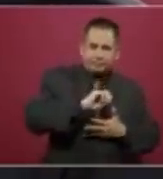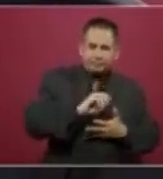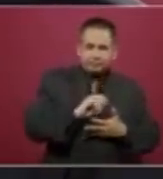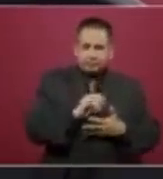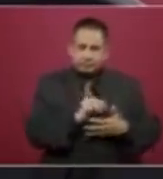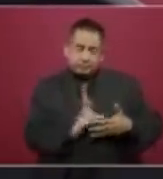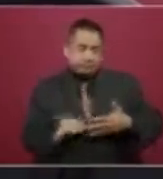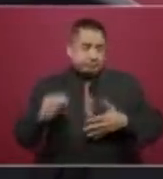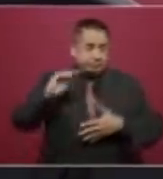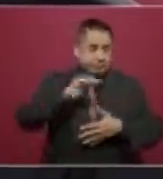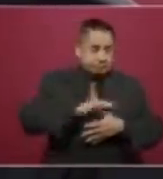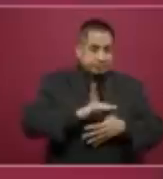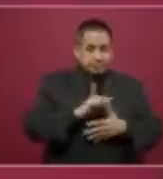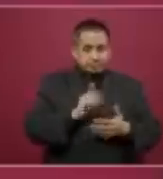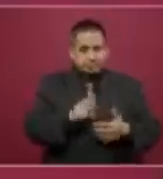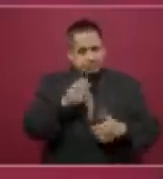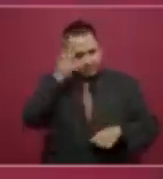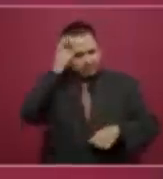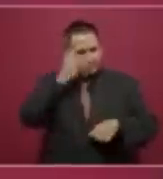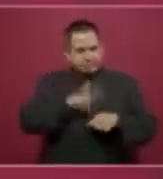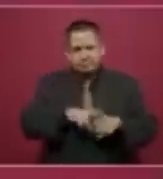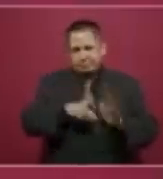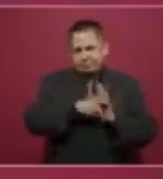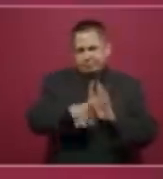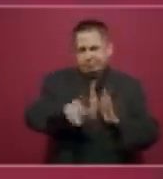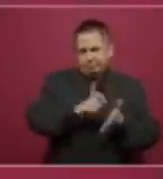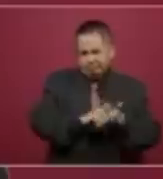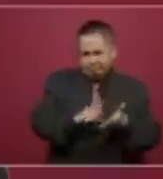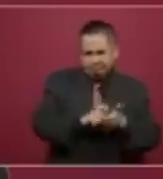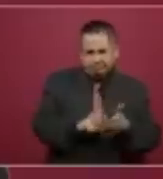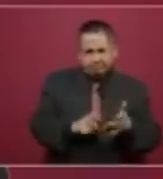Arriba los directores,